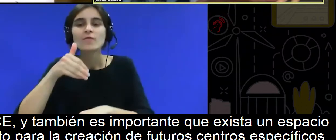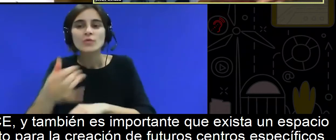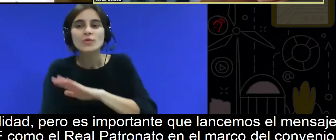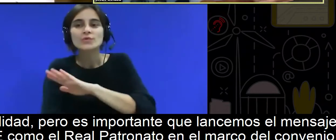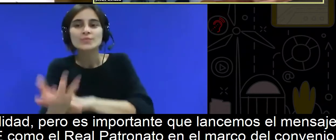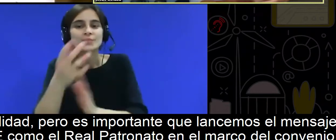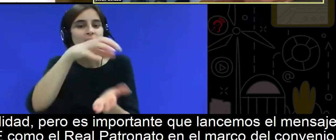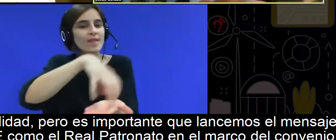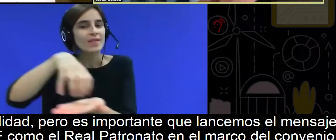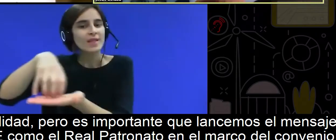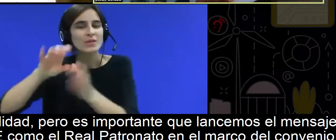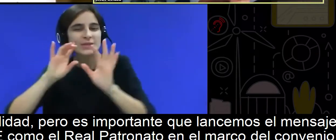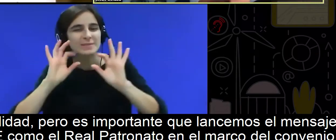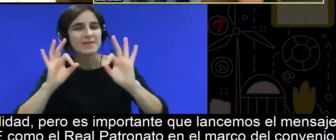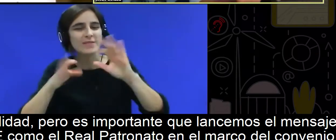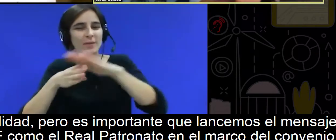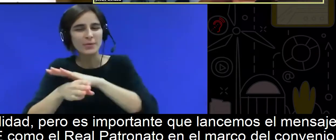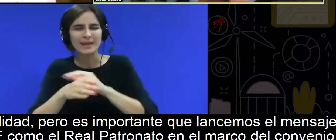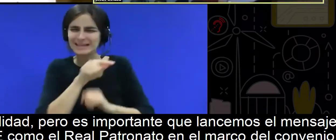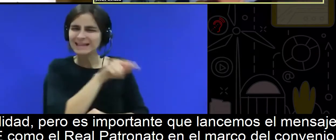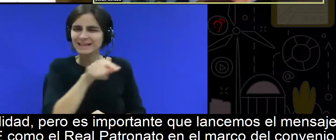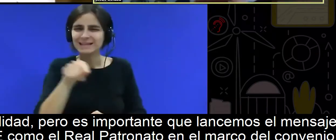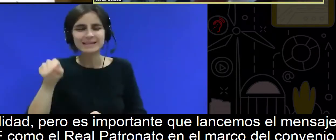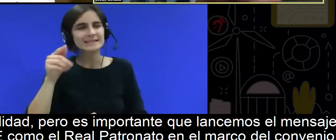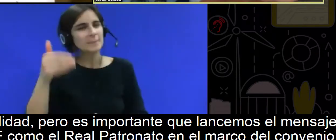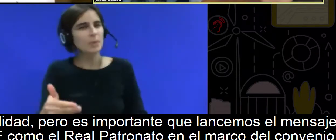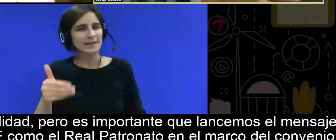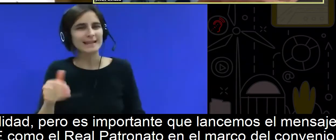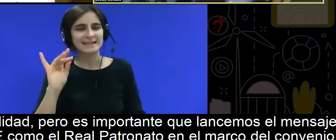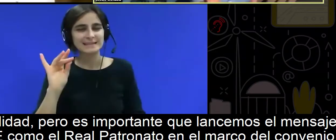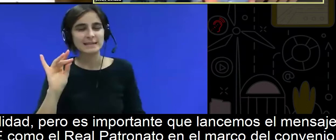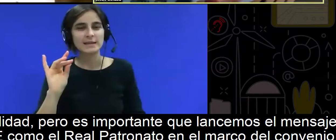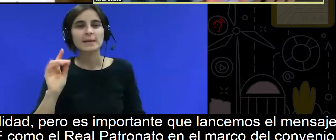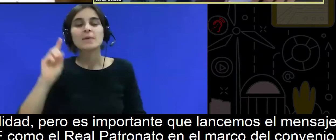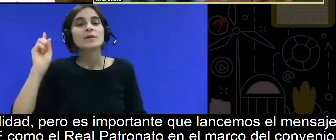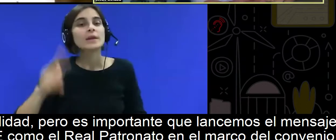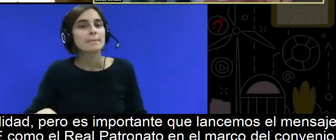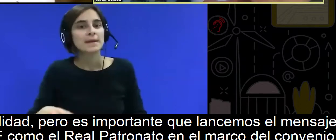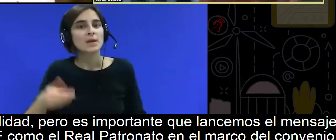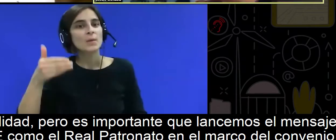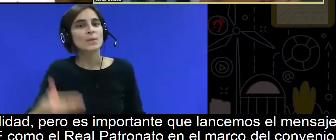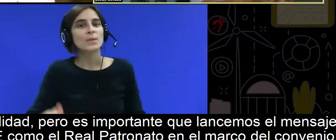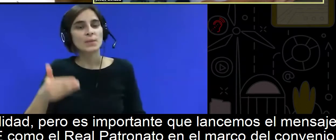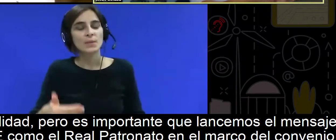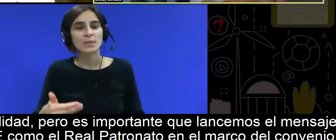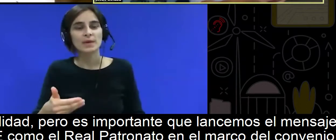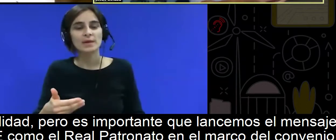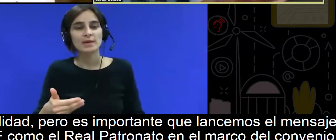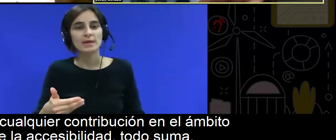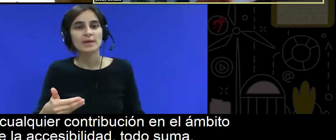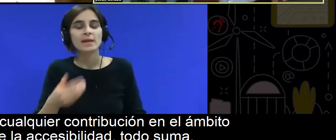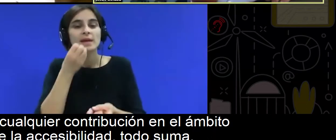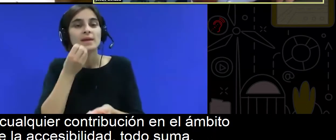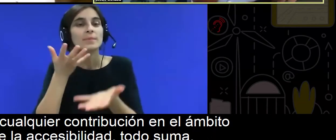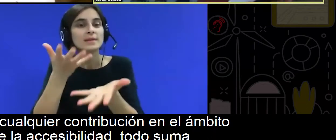en materia de accesibilidad, pero es muy importante que lancemos el mensaje, y eso lo hacemos tanto Fundación ONCE como Real Patronato en el marco del convenio, de